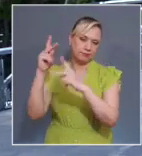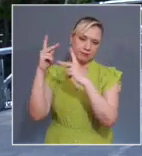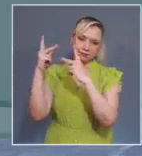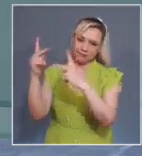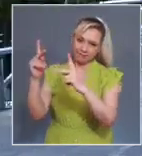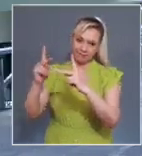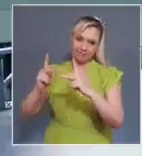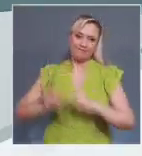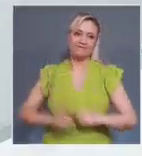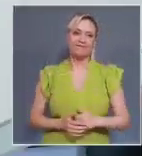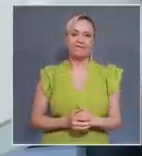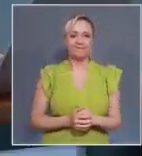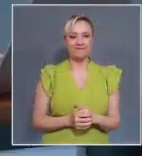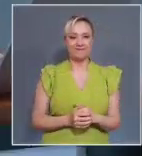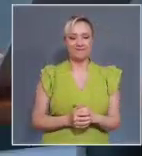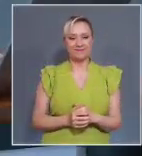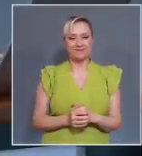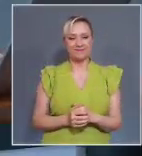González.